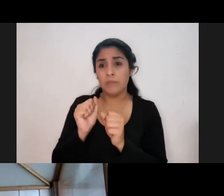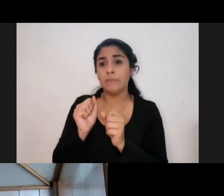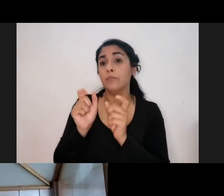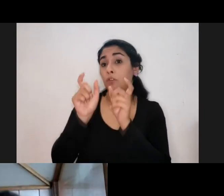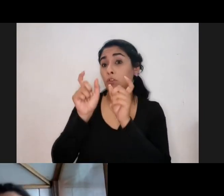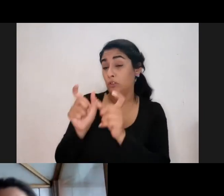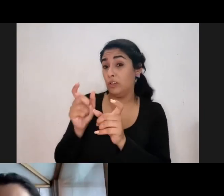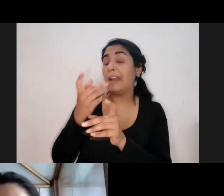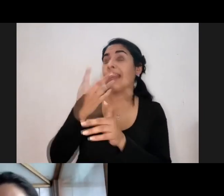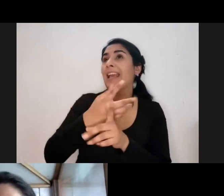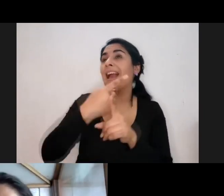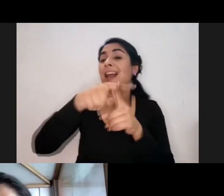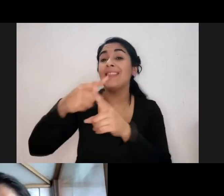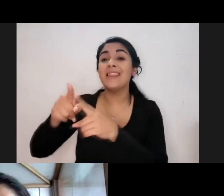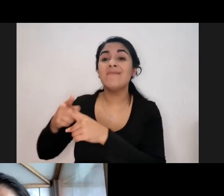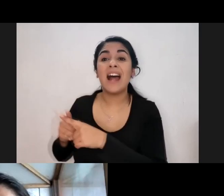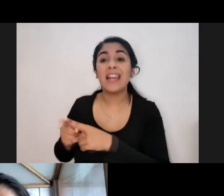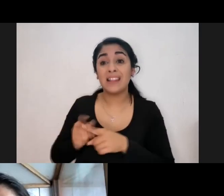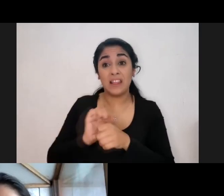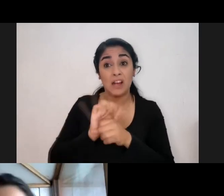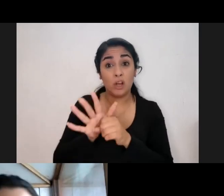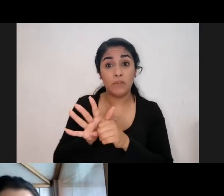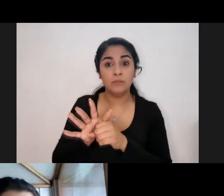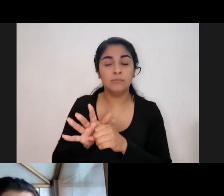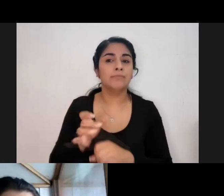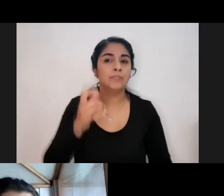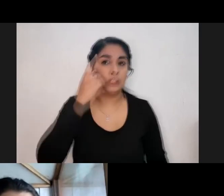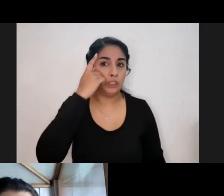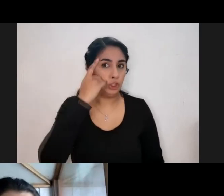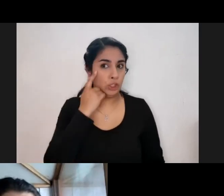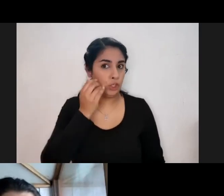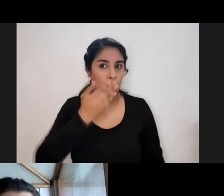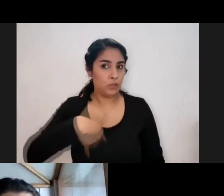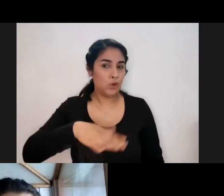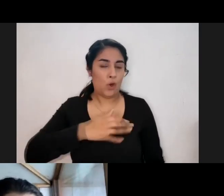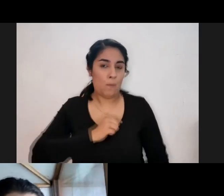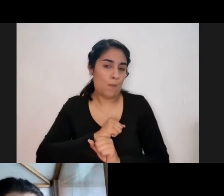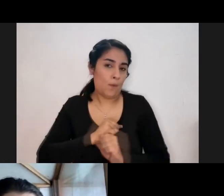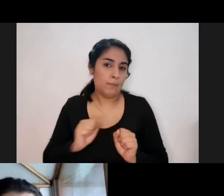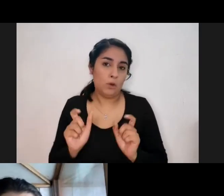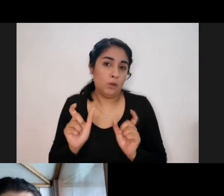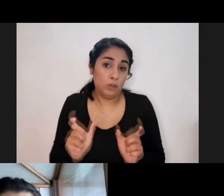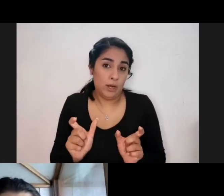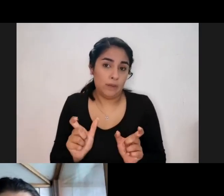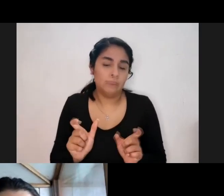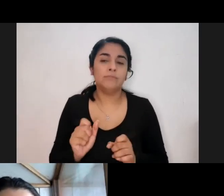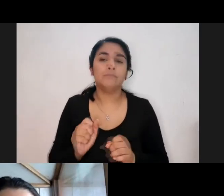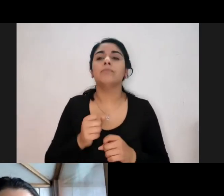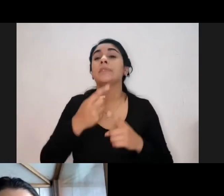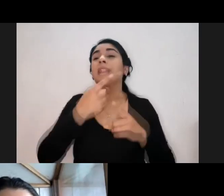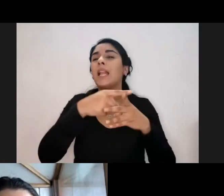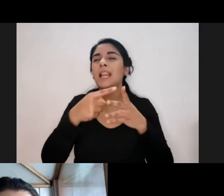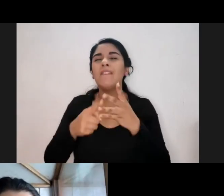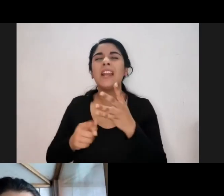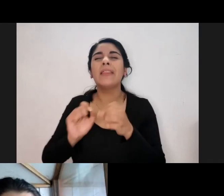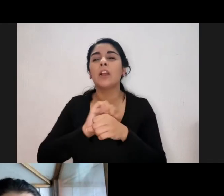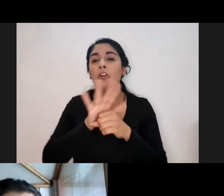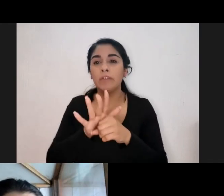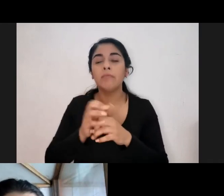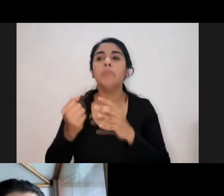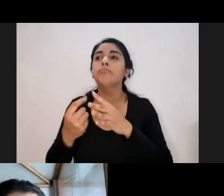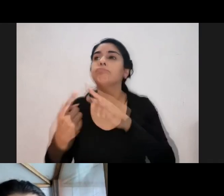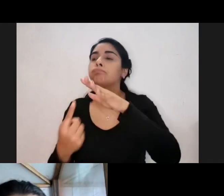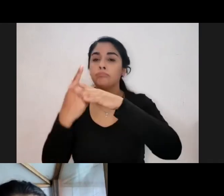variantes? Yo creo que nosotros no podemos controlar a las variantes, ¿ya? Las variantes van a empezar a aparecer por diferentes procesos,